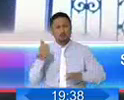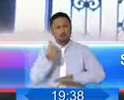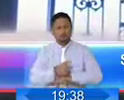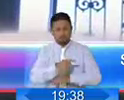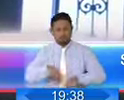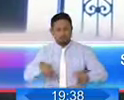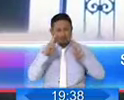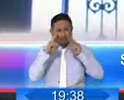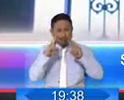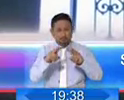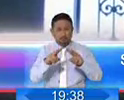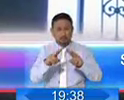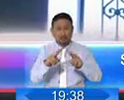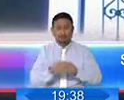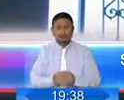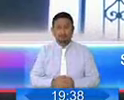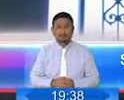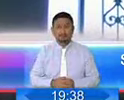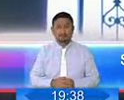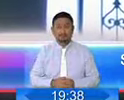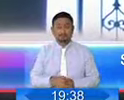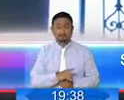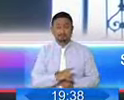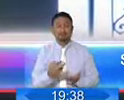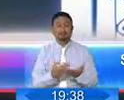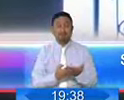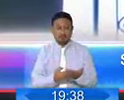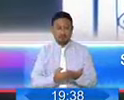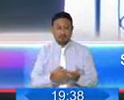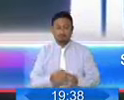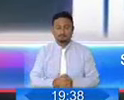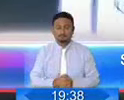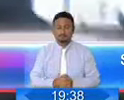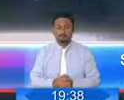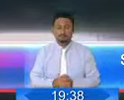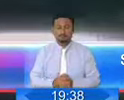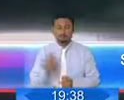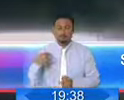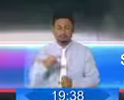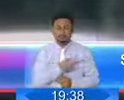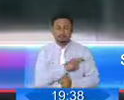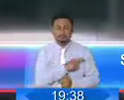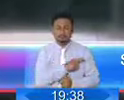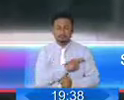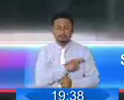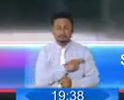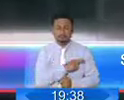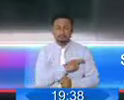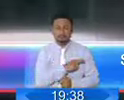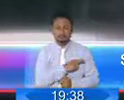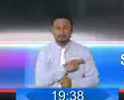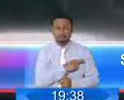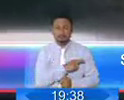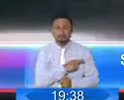Grande para ser parte de esta conmemoración. Nosotros, a